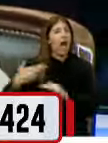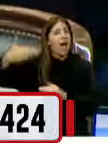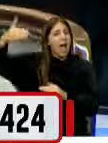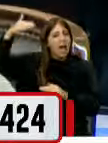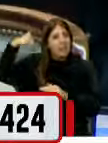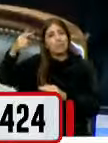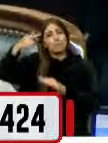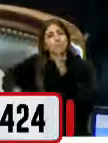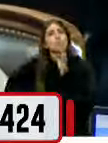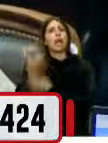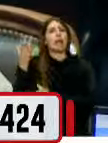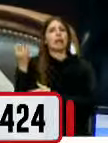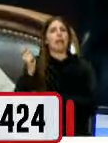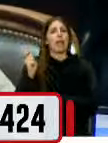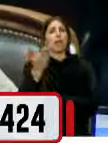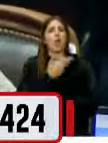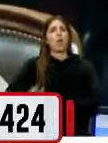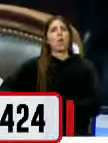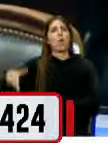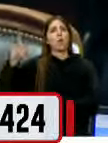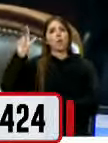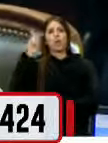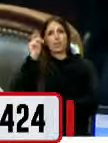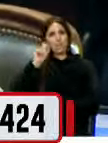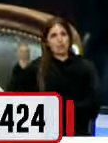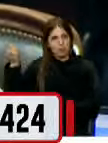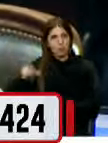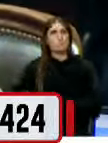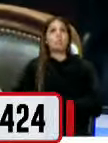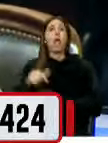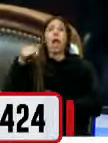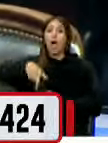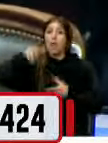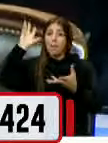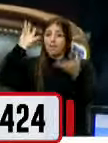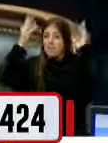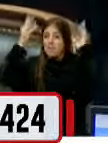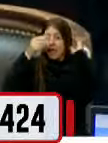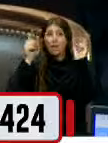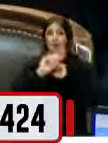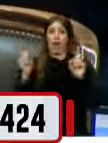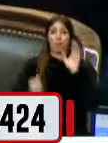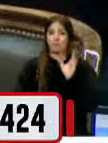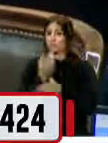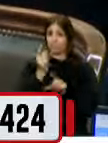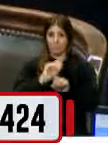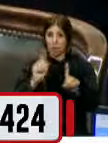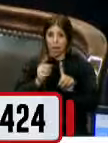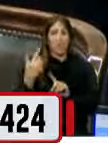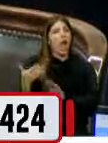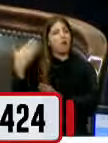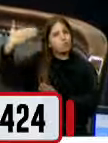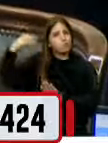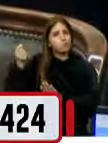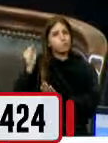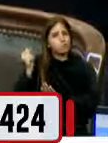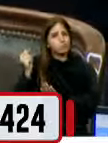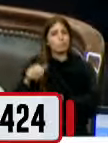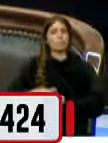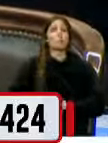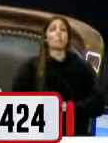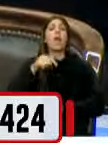va a parar? Es fácil la deducción. Entonces se está entregando el patrimonio nacional y no es cierto que dentro de 30, 35 años